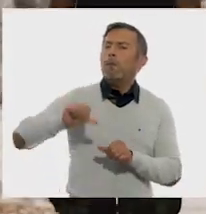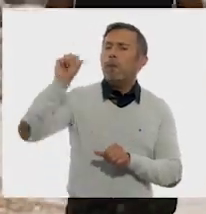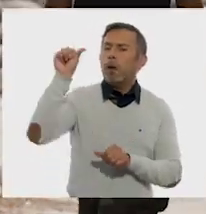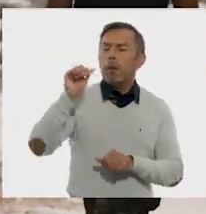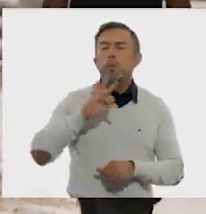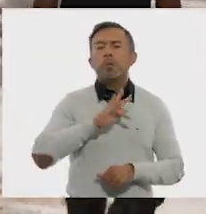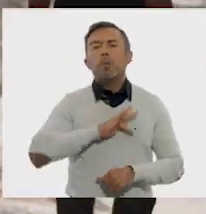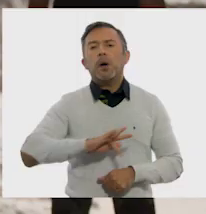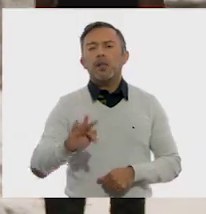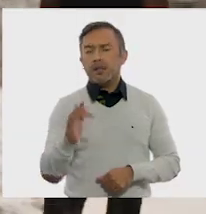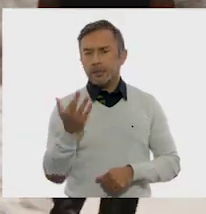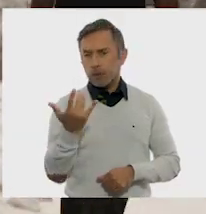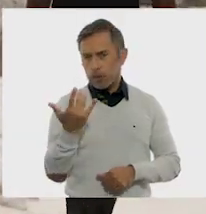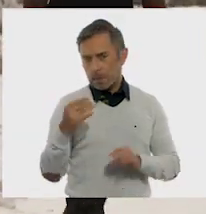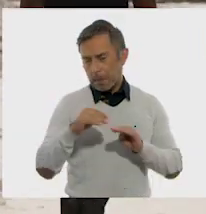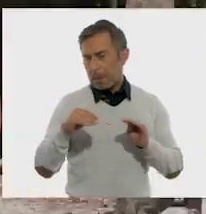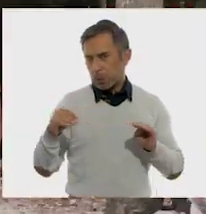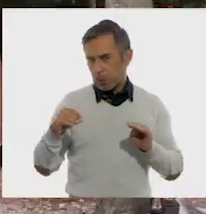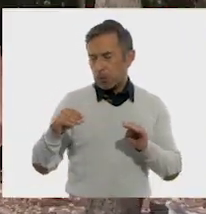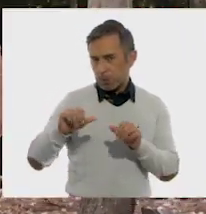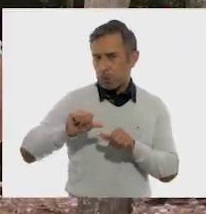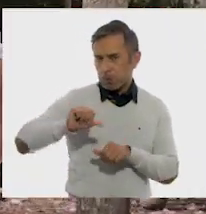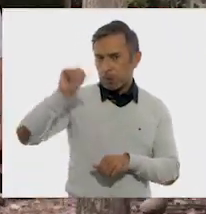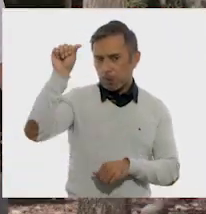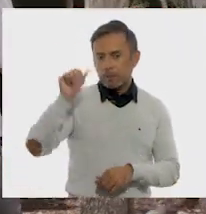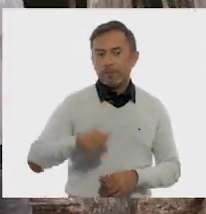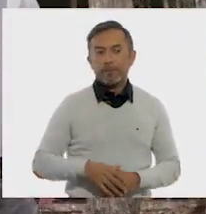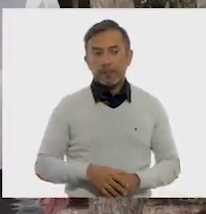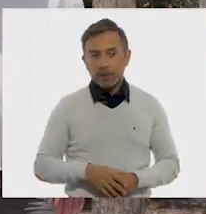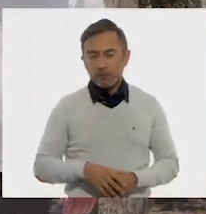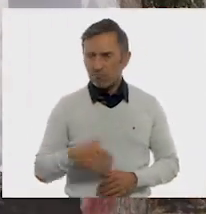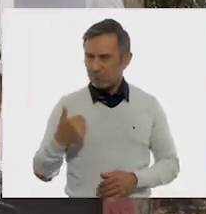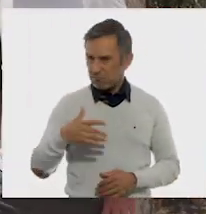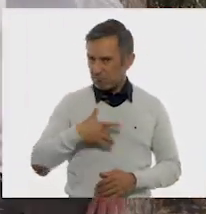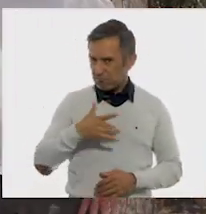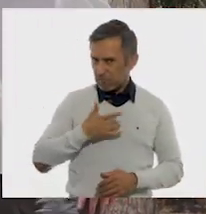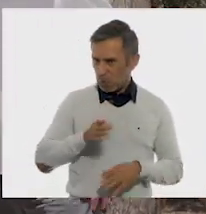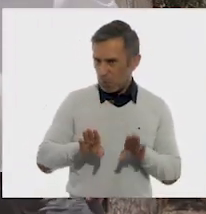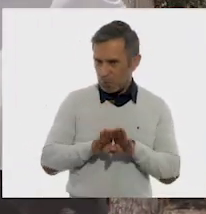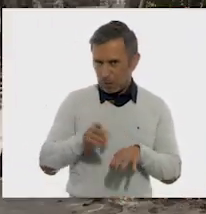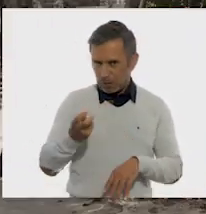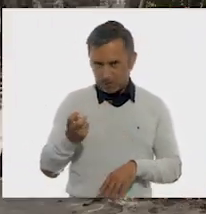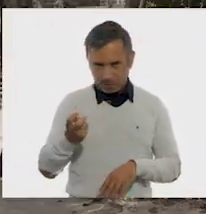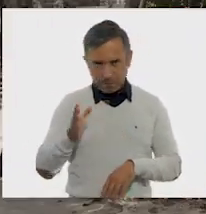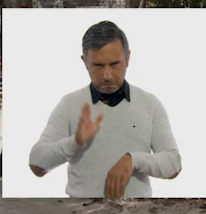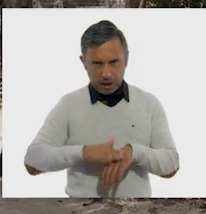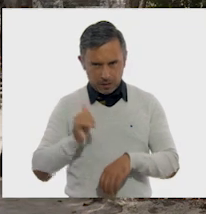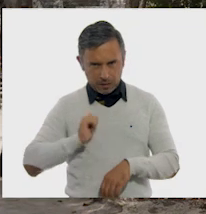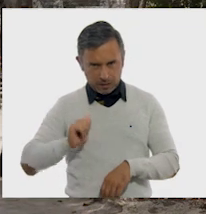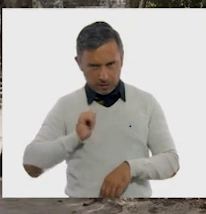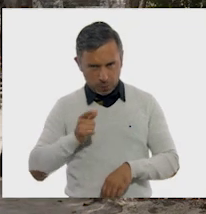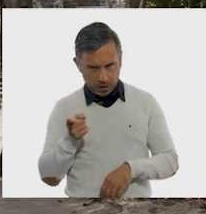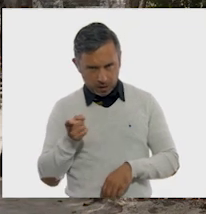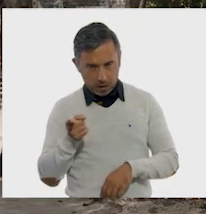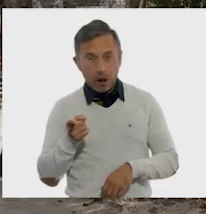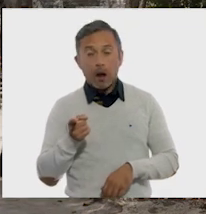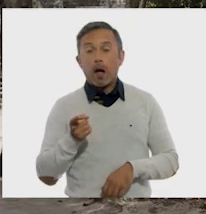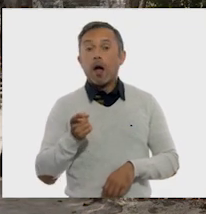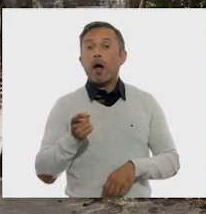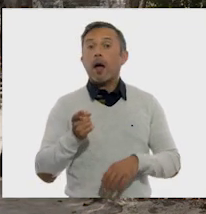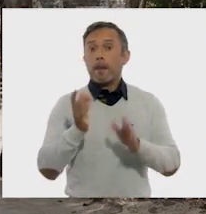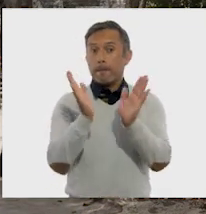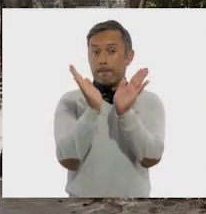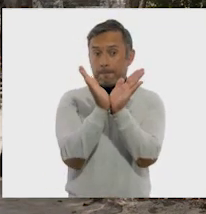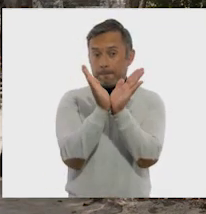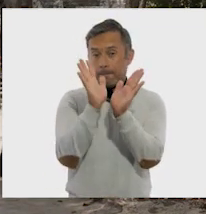aproximadamente 50 metros. 50, ¿no? Sí, yo creo que es como la más antigua de todas, ¿no? Es de la península, es una de las más